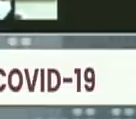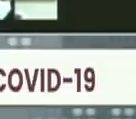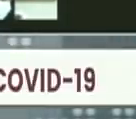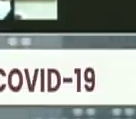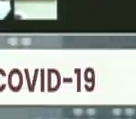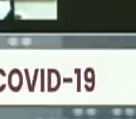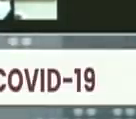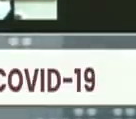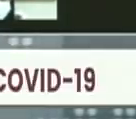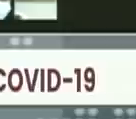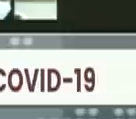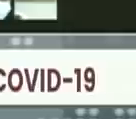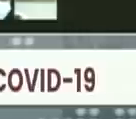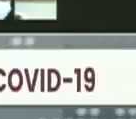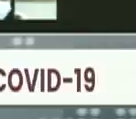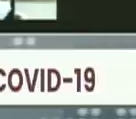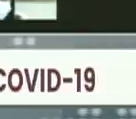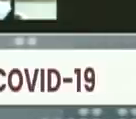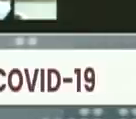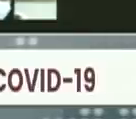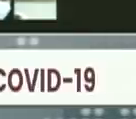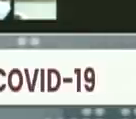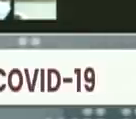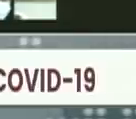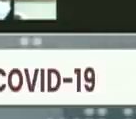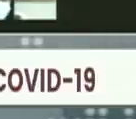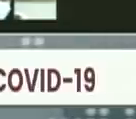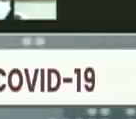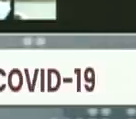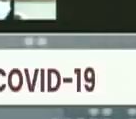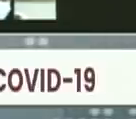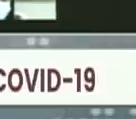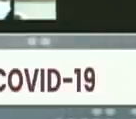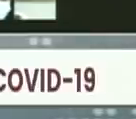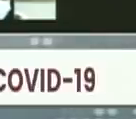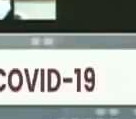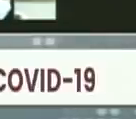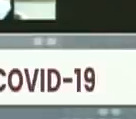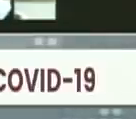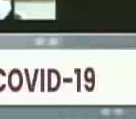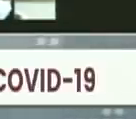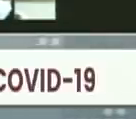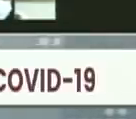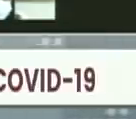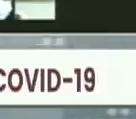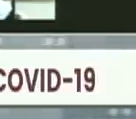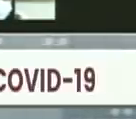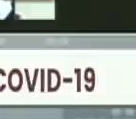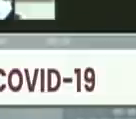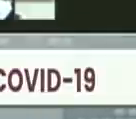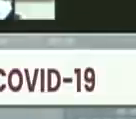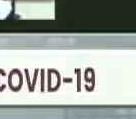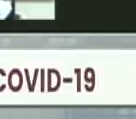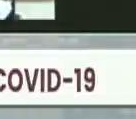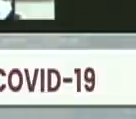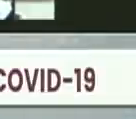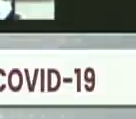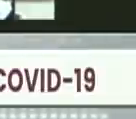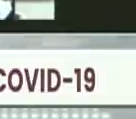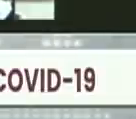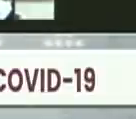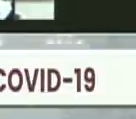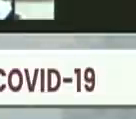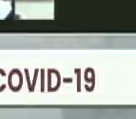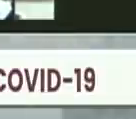jefe de gobierno de Caracas, Nahum, y Nicolásito, el jefe de gobierno de